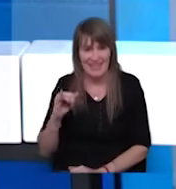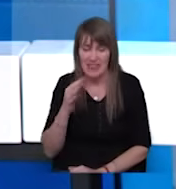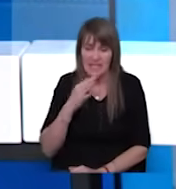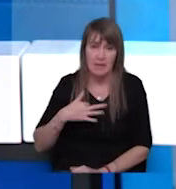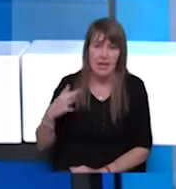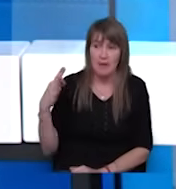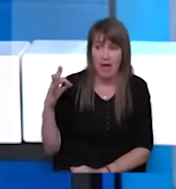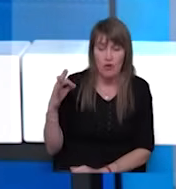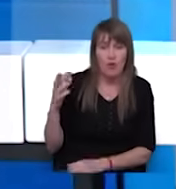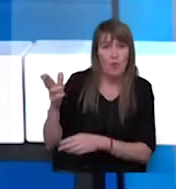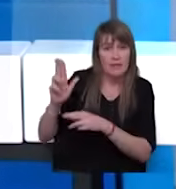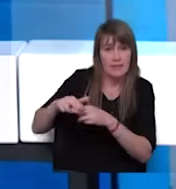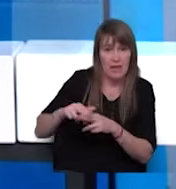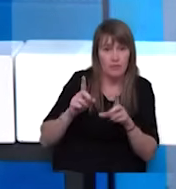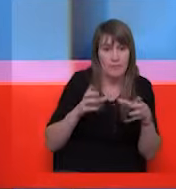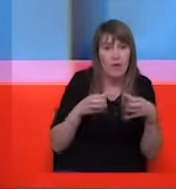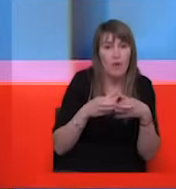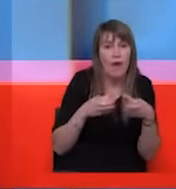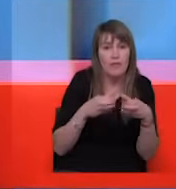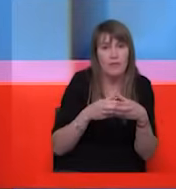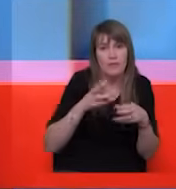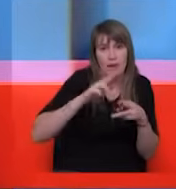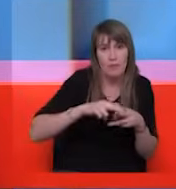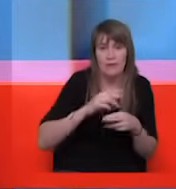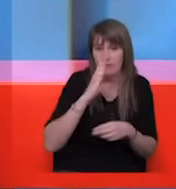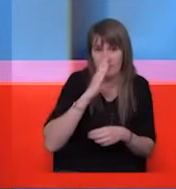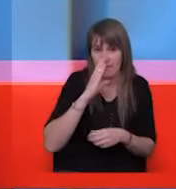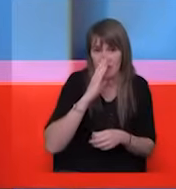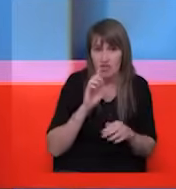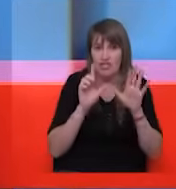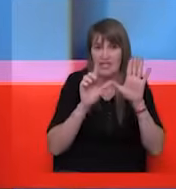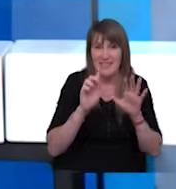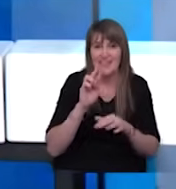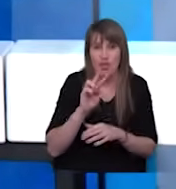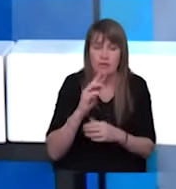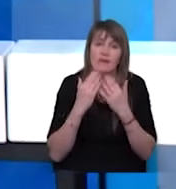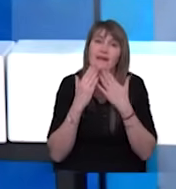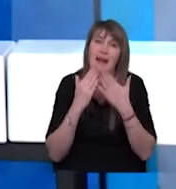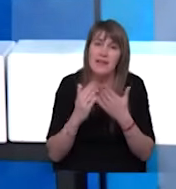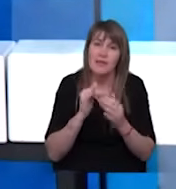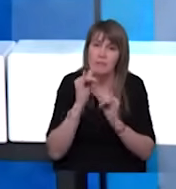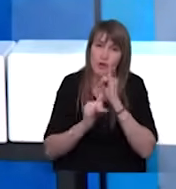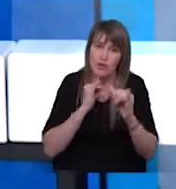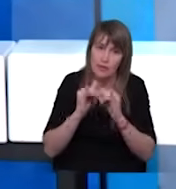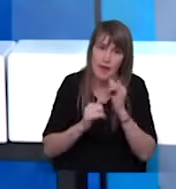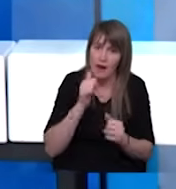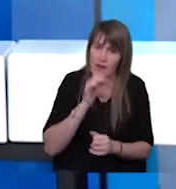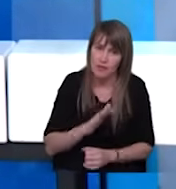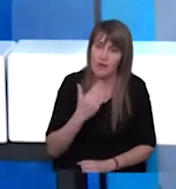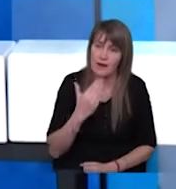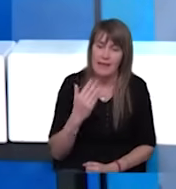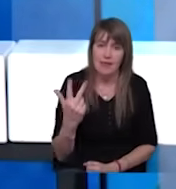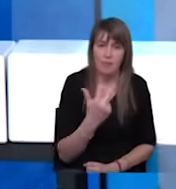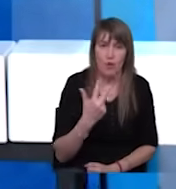fue asesinado por el Escuadrón de la Muerte en febrero del 72. Exacto. Gracias por sacar a luz esta historia. Gracias Marcelo, Antonio, Wilmar, por